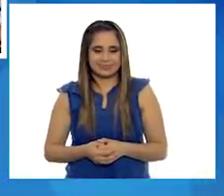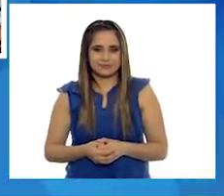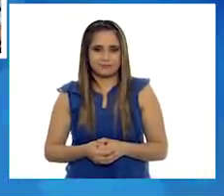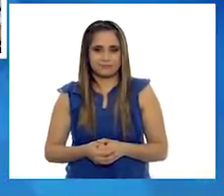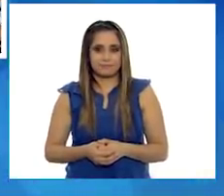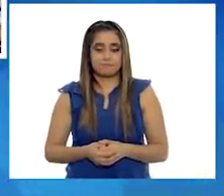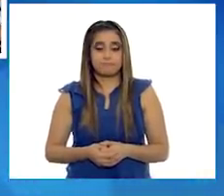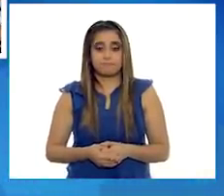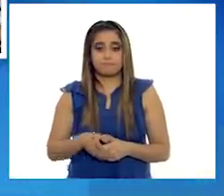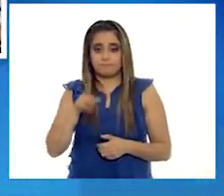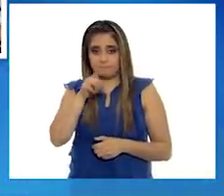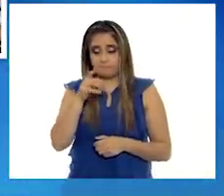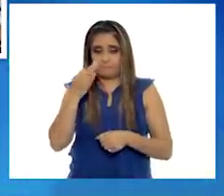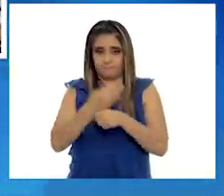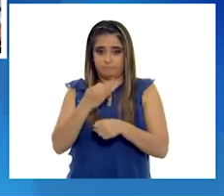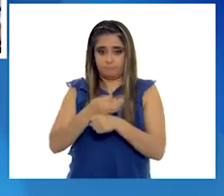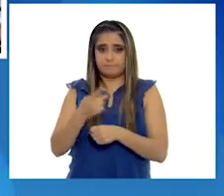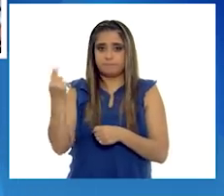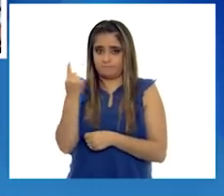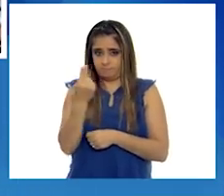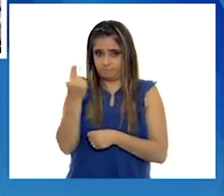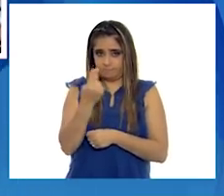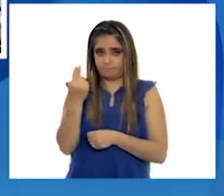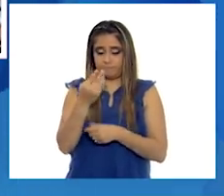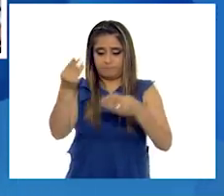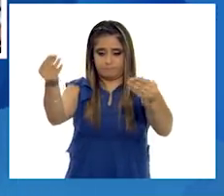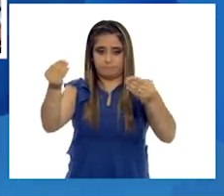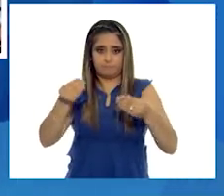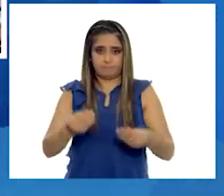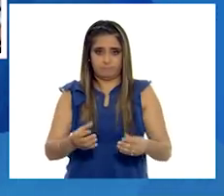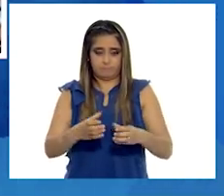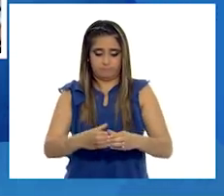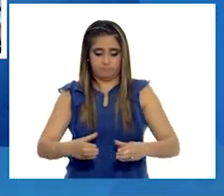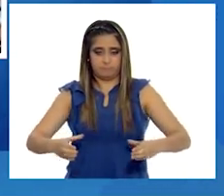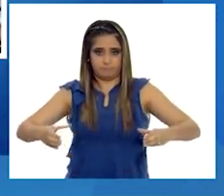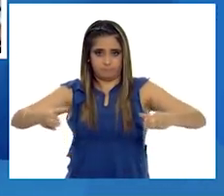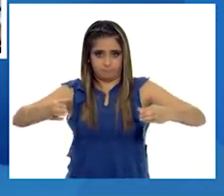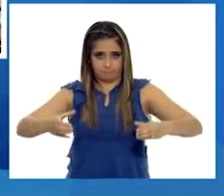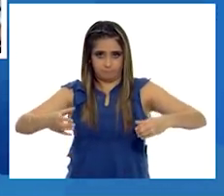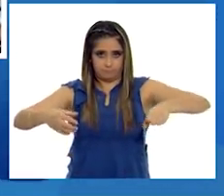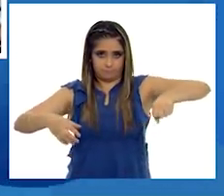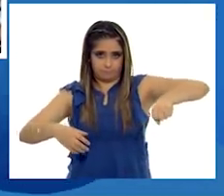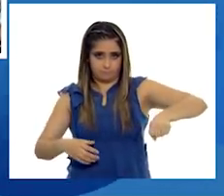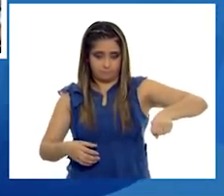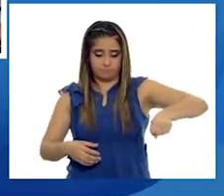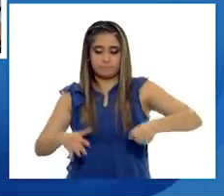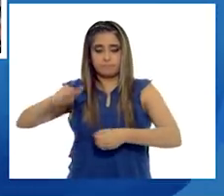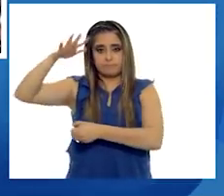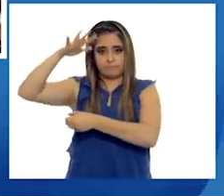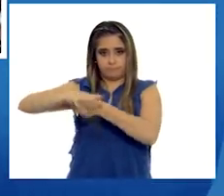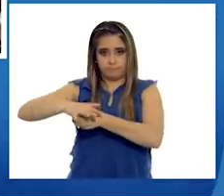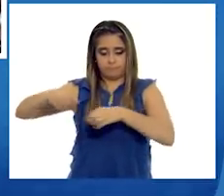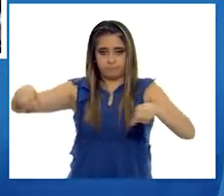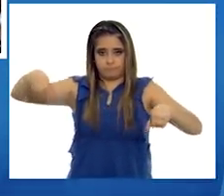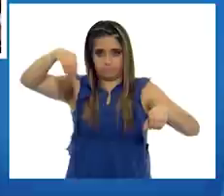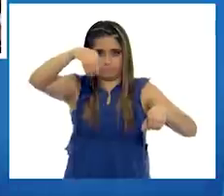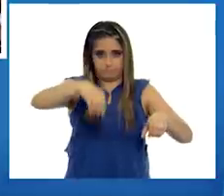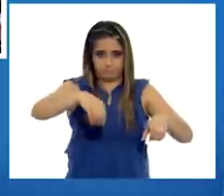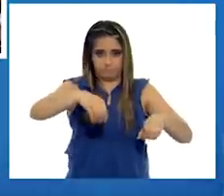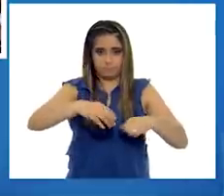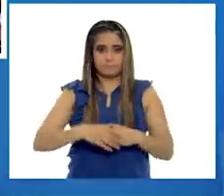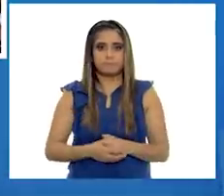Para este experimento necesitamos una cacerola con su tapa,